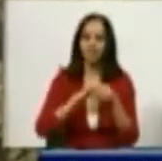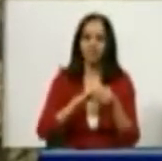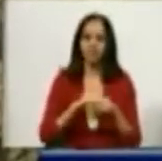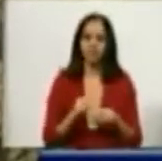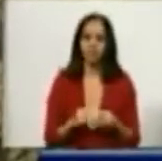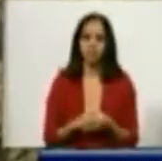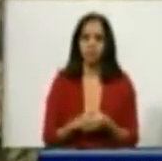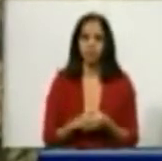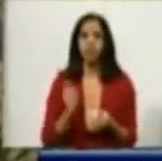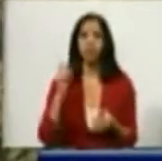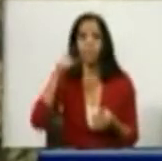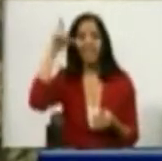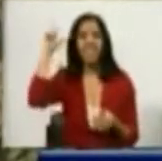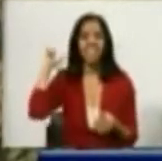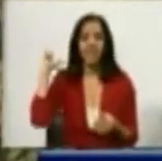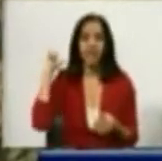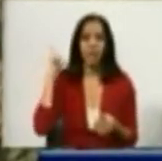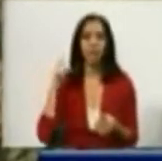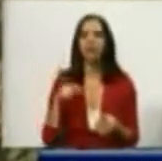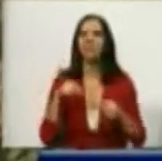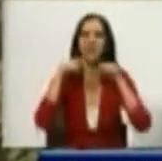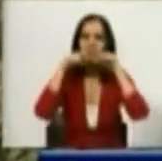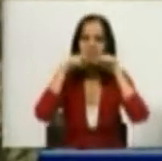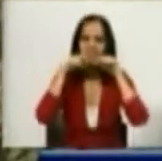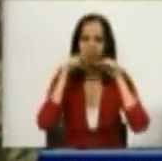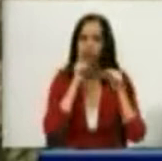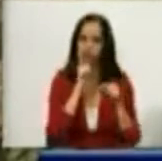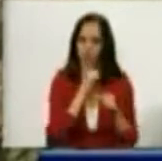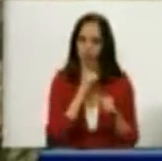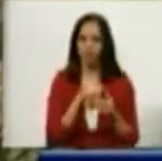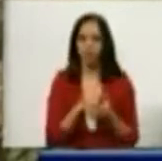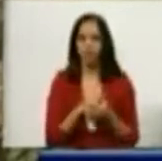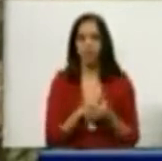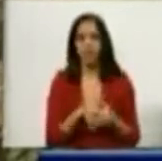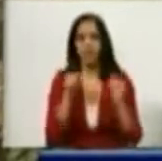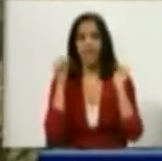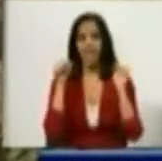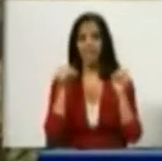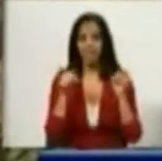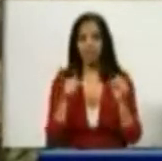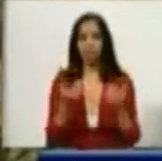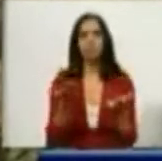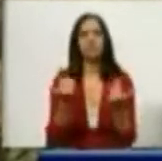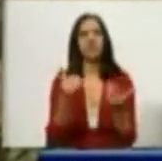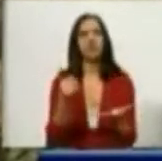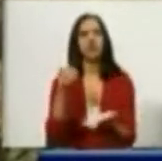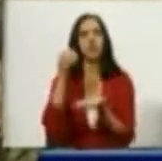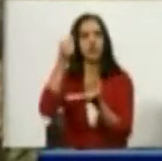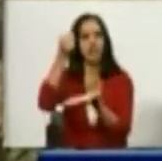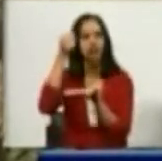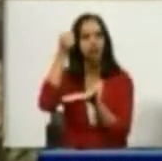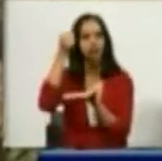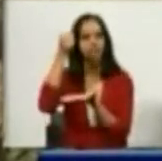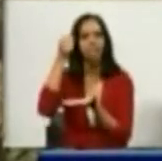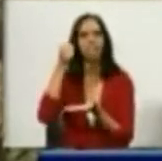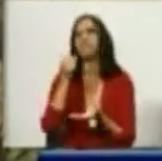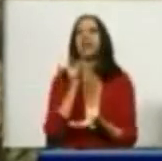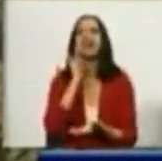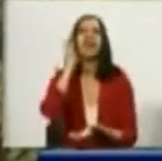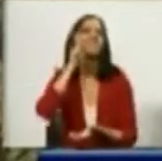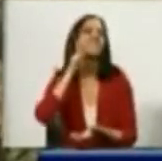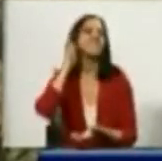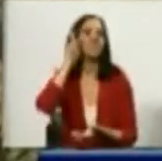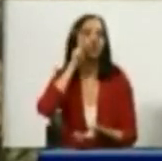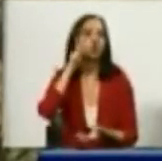y Antonio Ledesma alias El vampiro estando en ese lugar pidieron una botella de vino tieso la monja